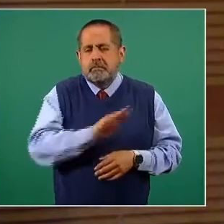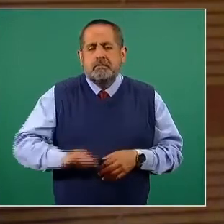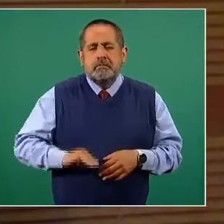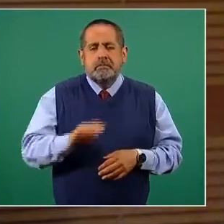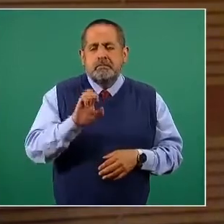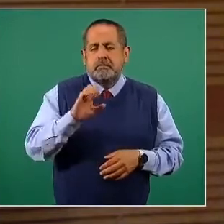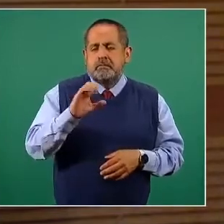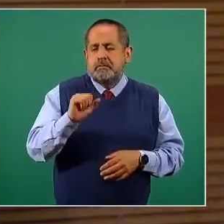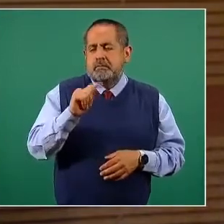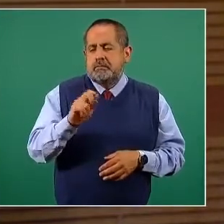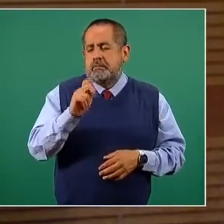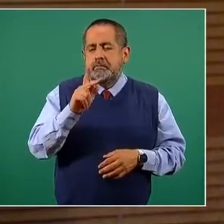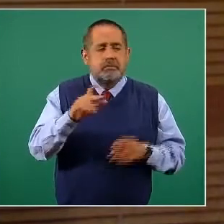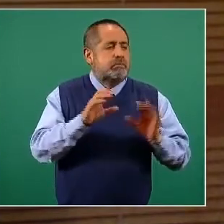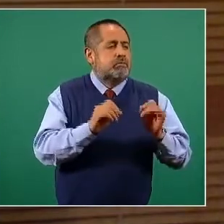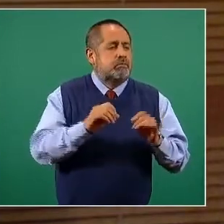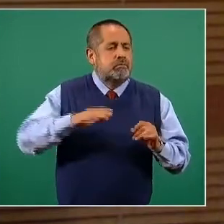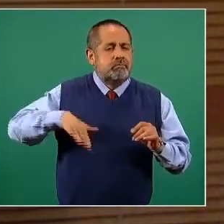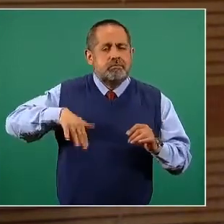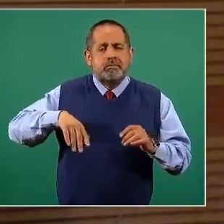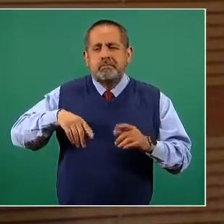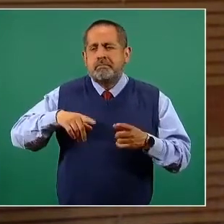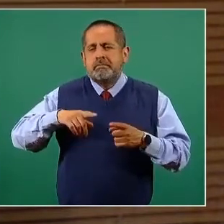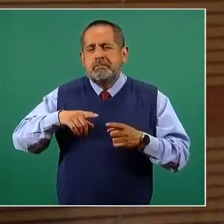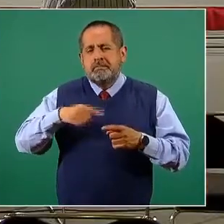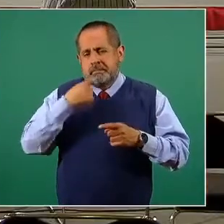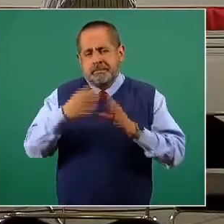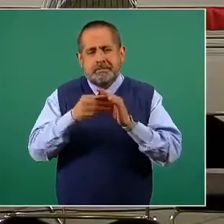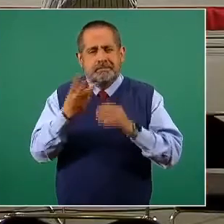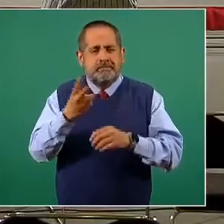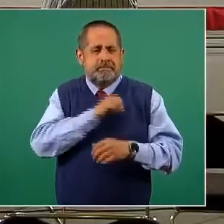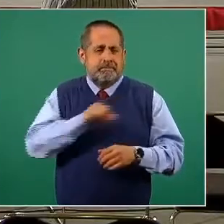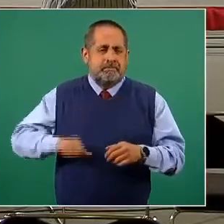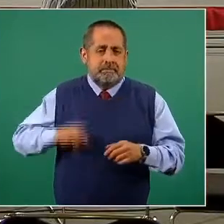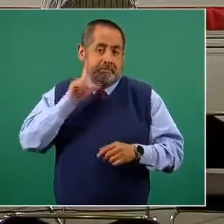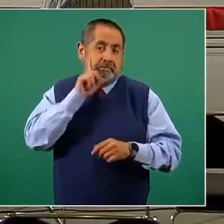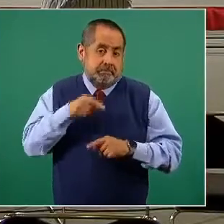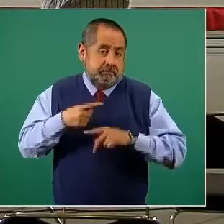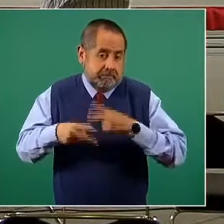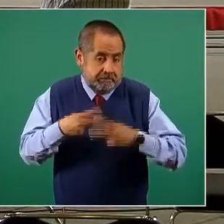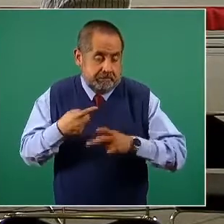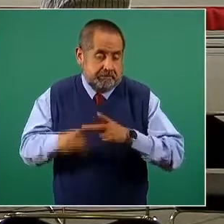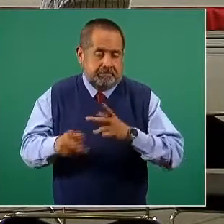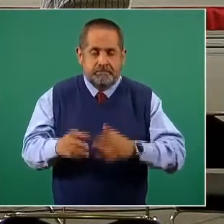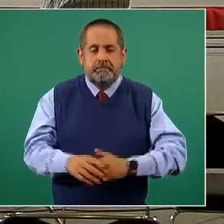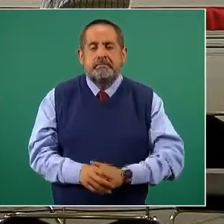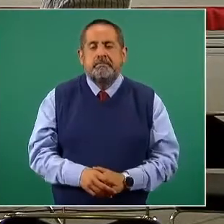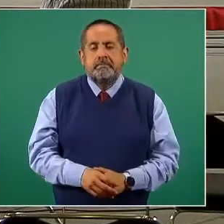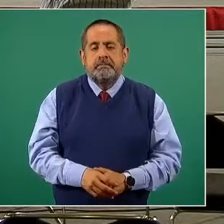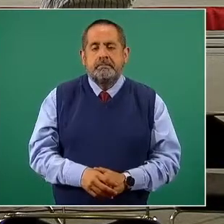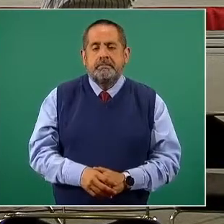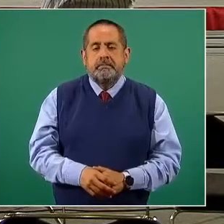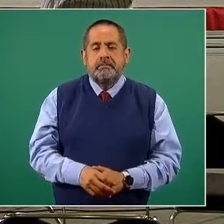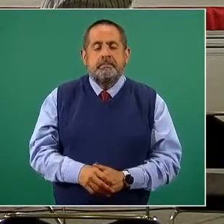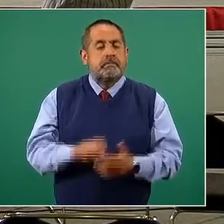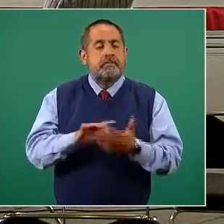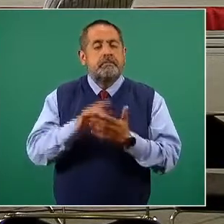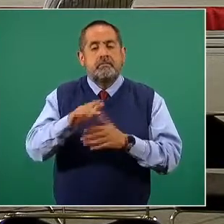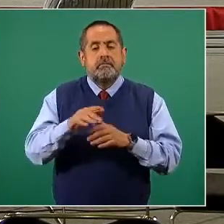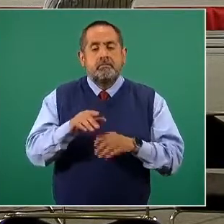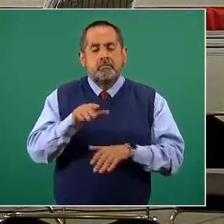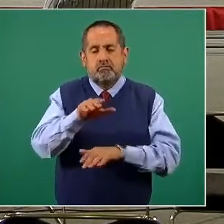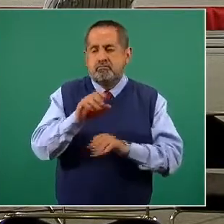como las 3 alcaldías que iniciarán mañana. Gracias. Gracias, doctor Ruiz. En relación al